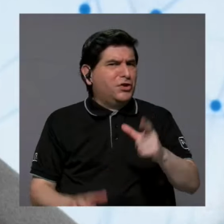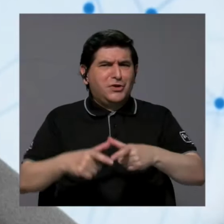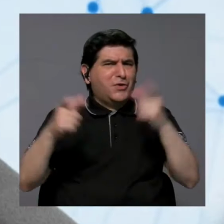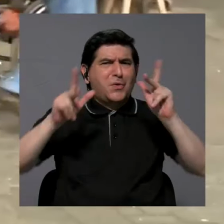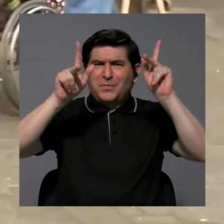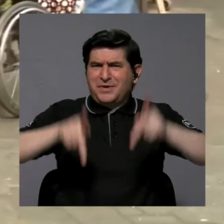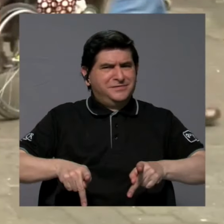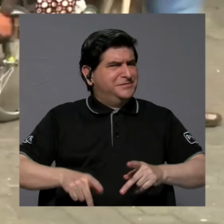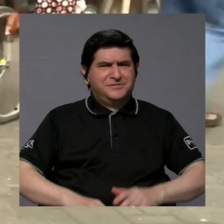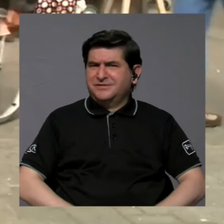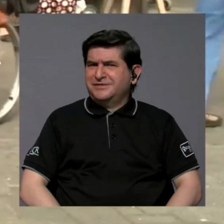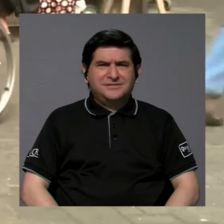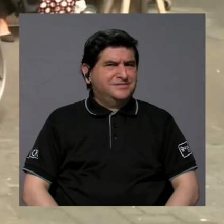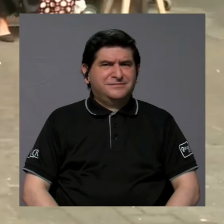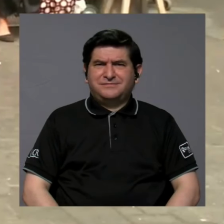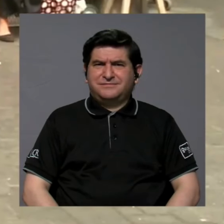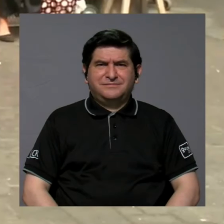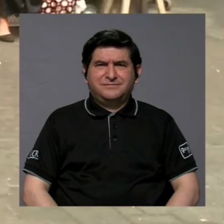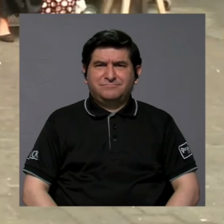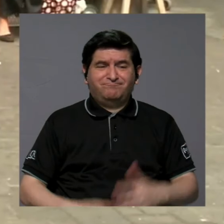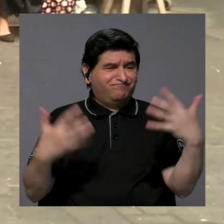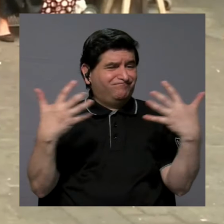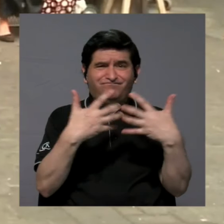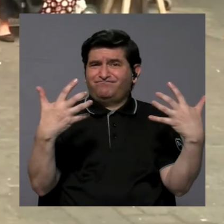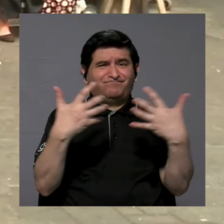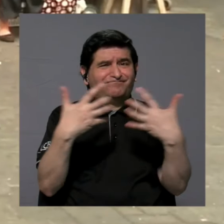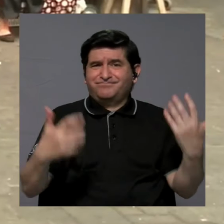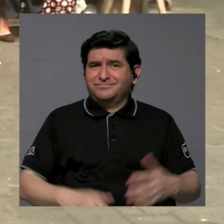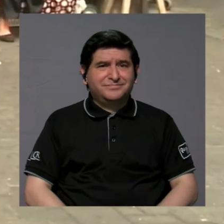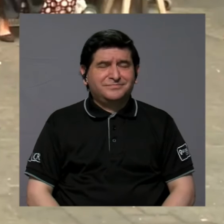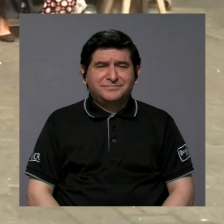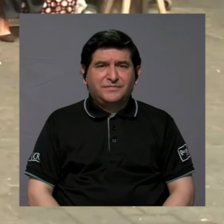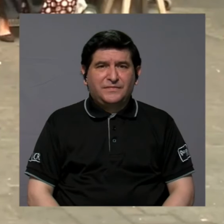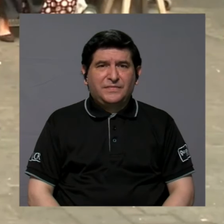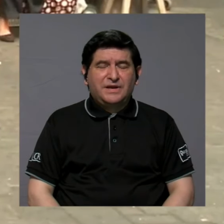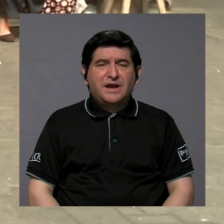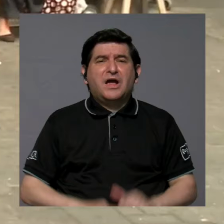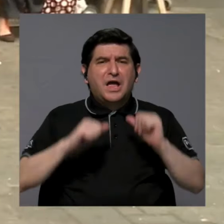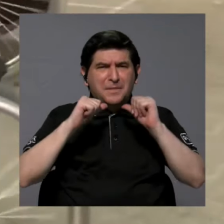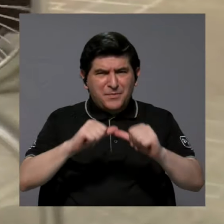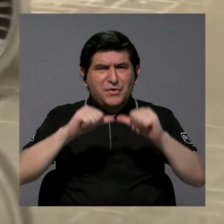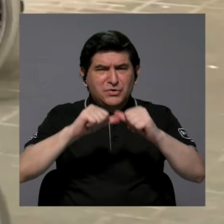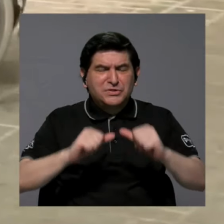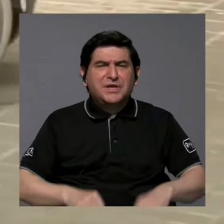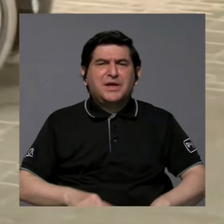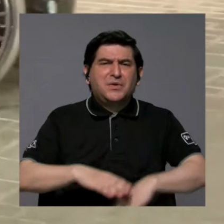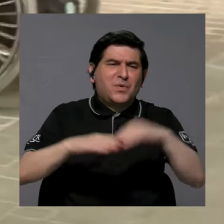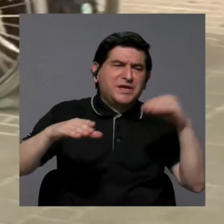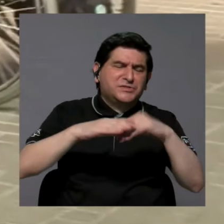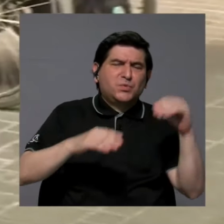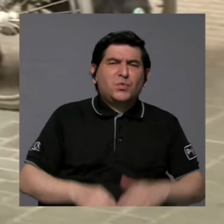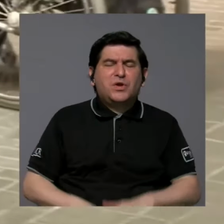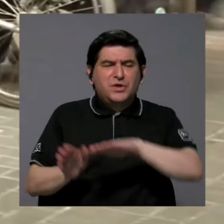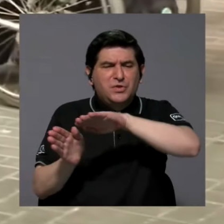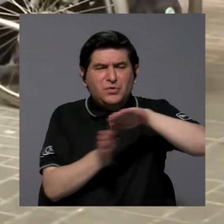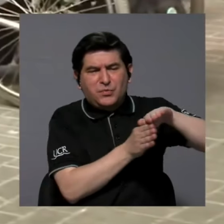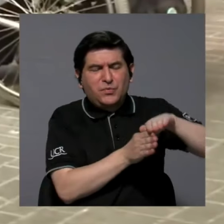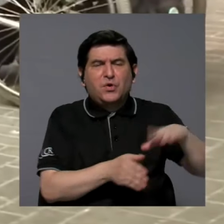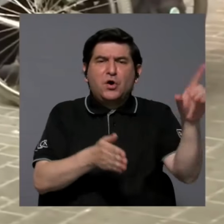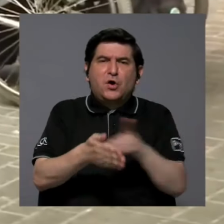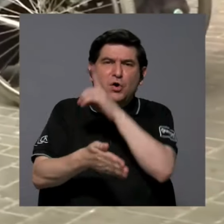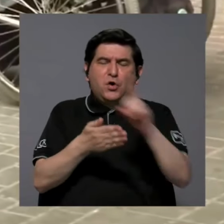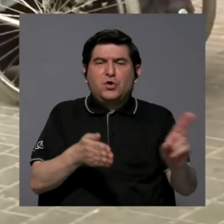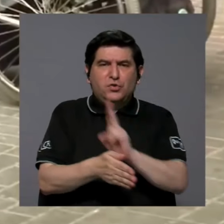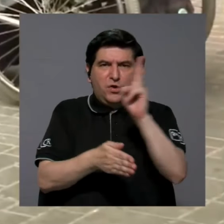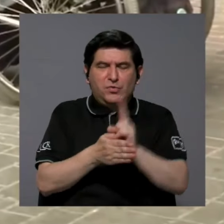de la mayoría de las personas, ¿verdad? Porque no calzan, sino constantemente están siendo excluidos, marginados o discriminados